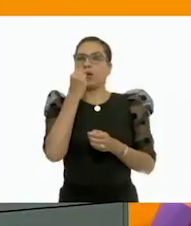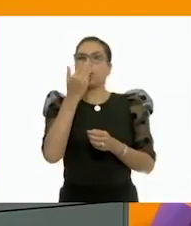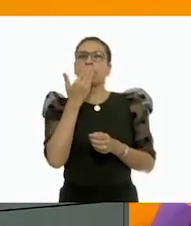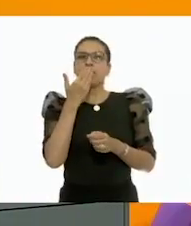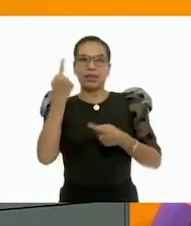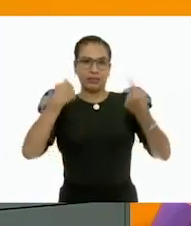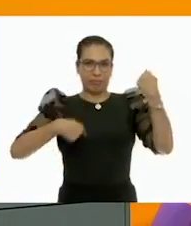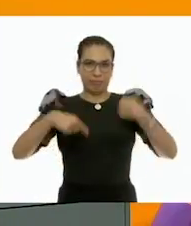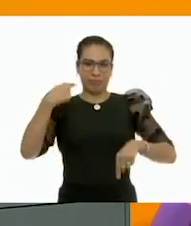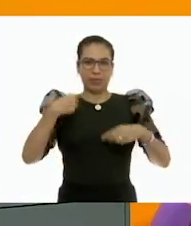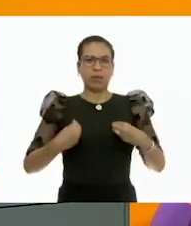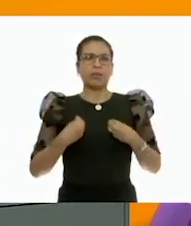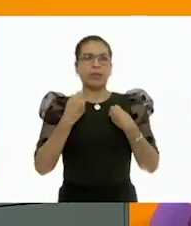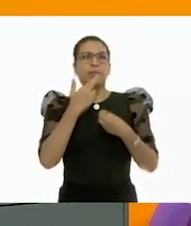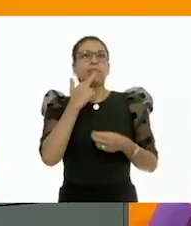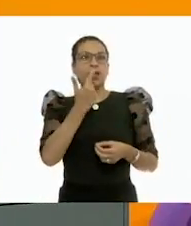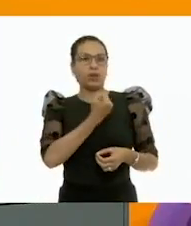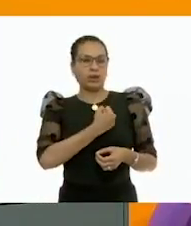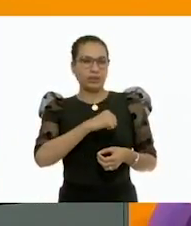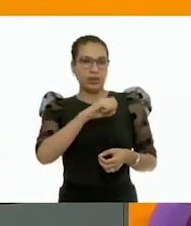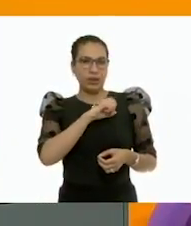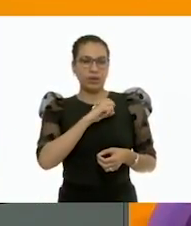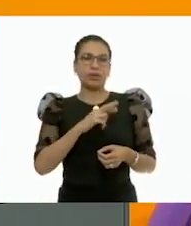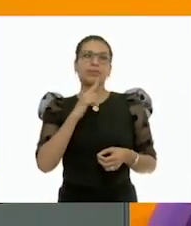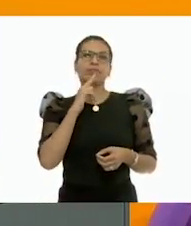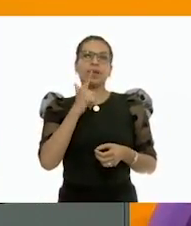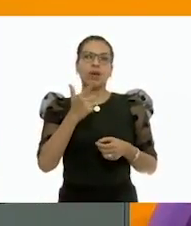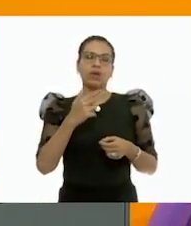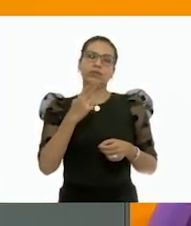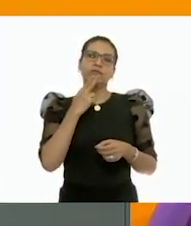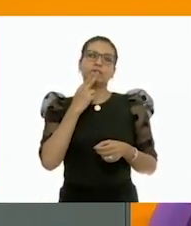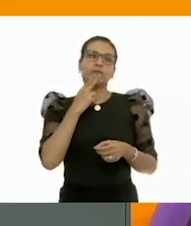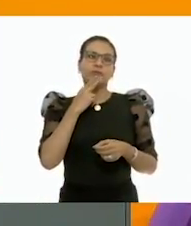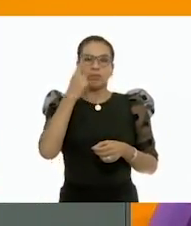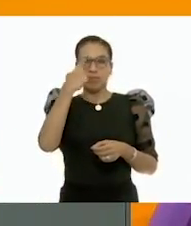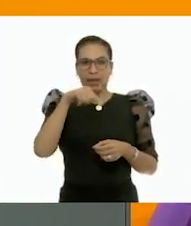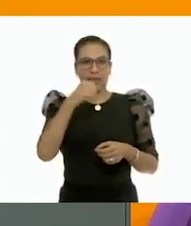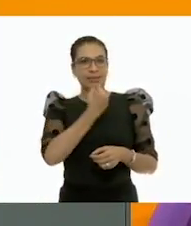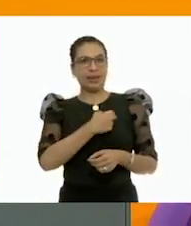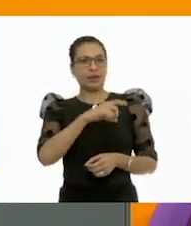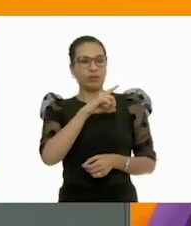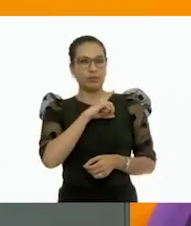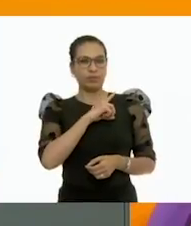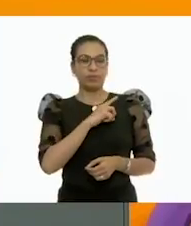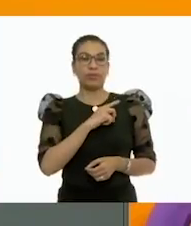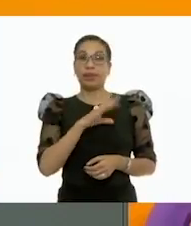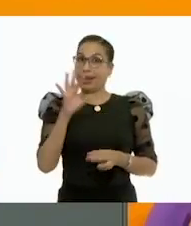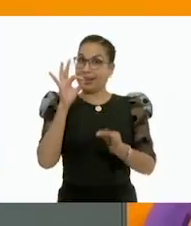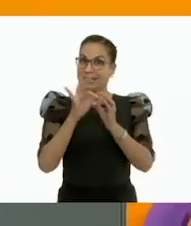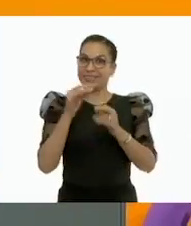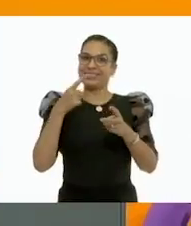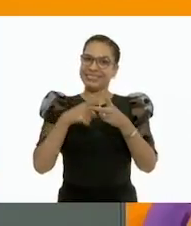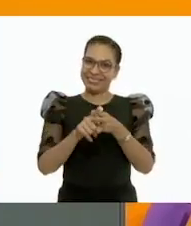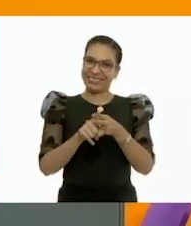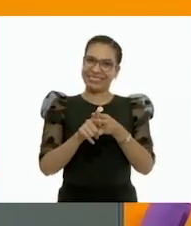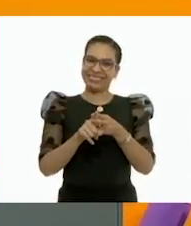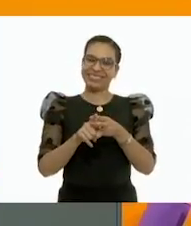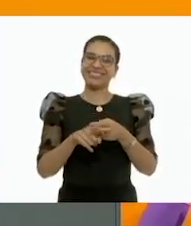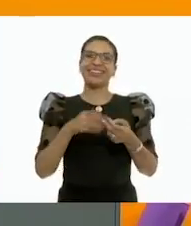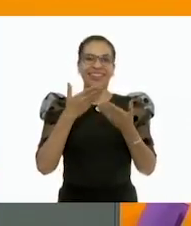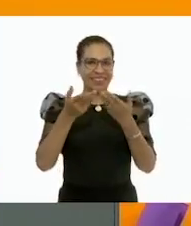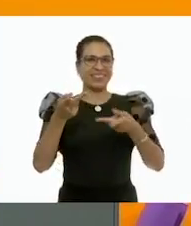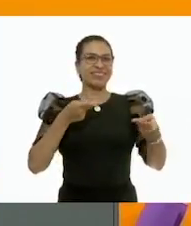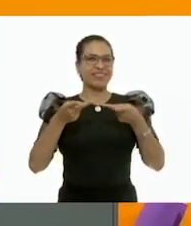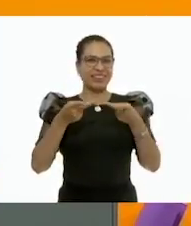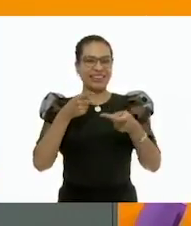y llevar una vida saludable asegurarán grandes beneficios para nuestra salud. ¿Ya están listos para comenzar? Pues